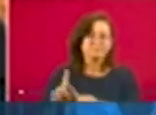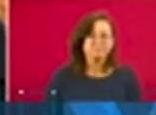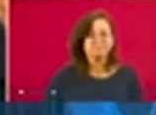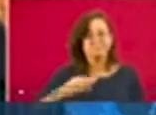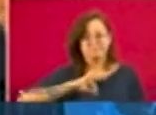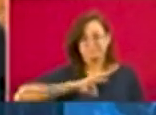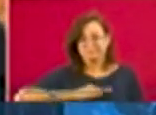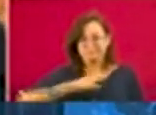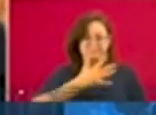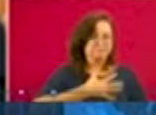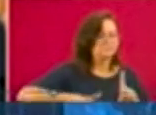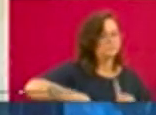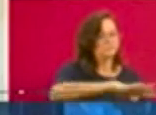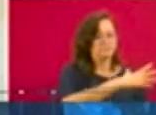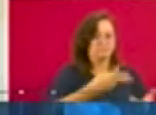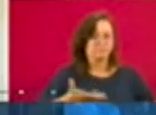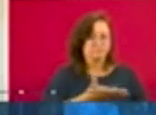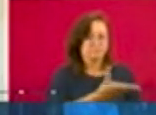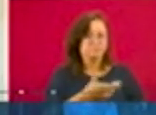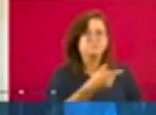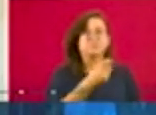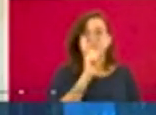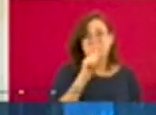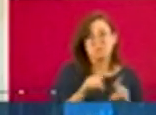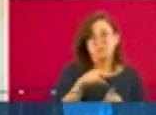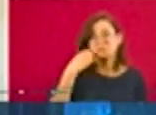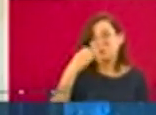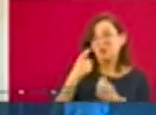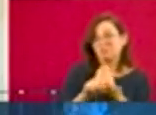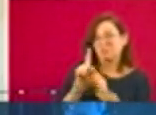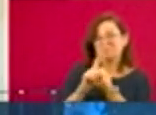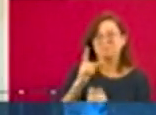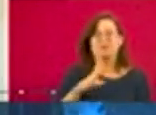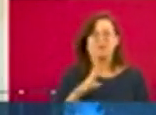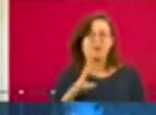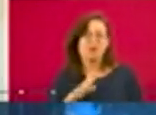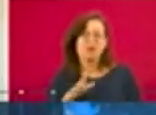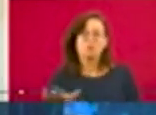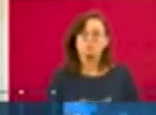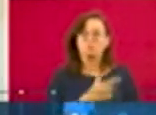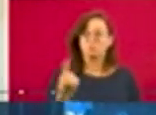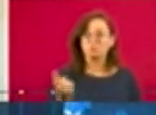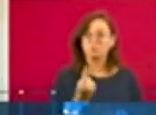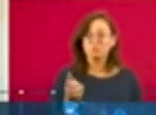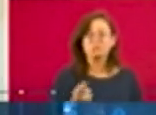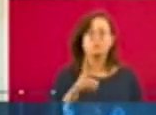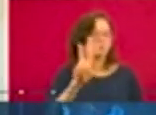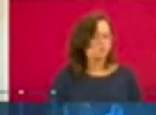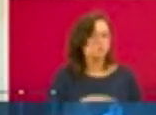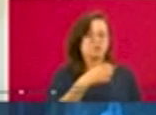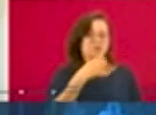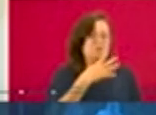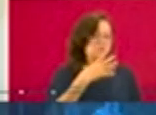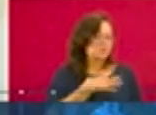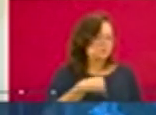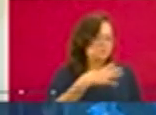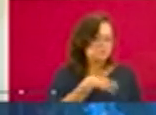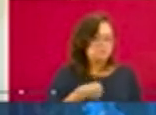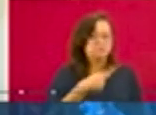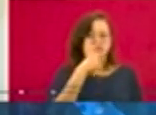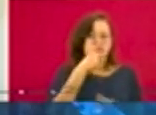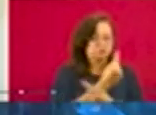hecho. 4,500 horas de producción de televisión. Estamos hablando, sí, en septiembre, octubre, noviembre,